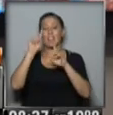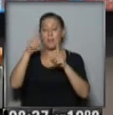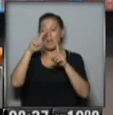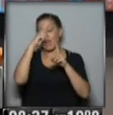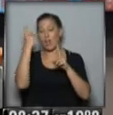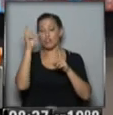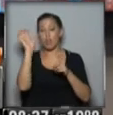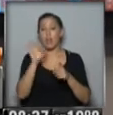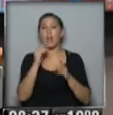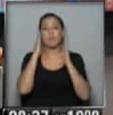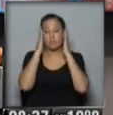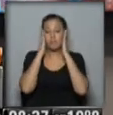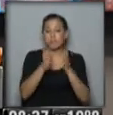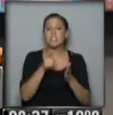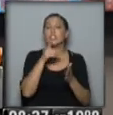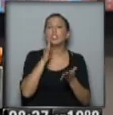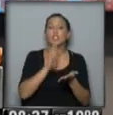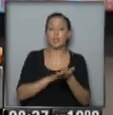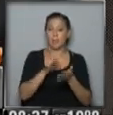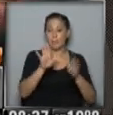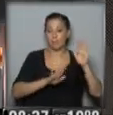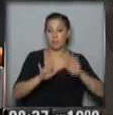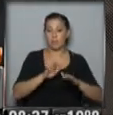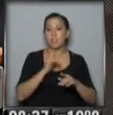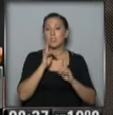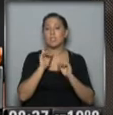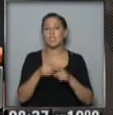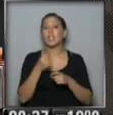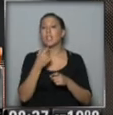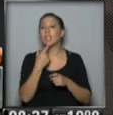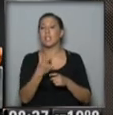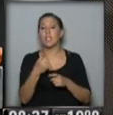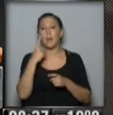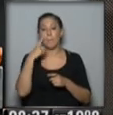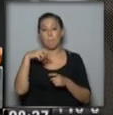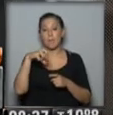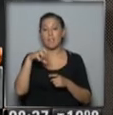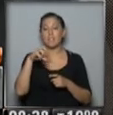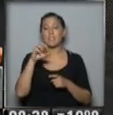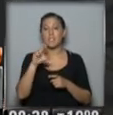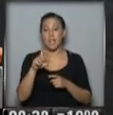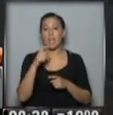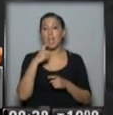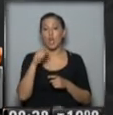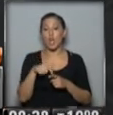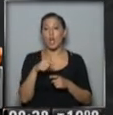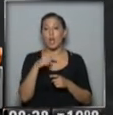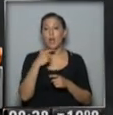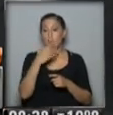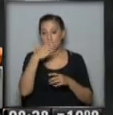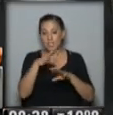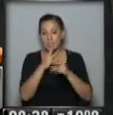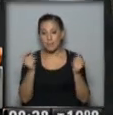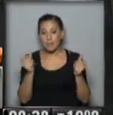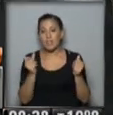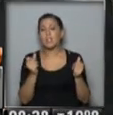esté abocado a esta elaboración escrito por un lado esto quiere decir que el ipc tal cual se conoce hoy va a desaparecer y